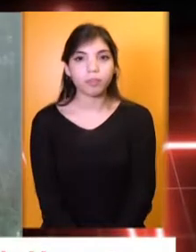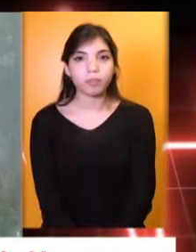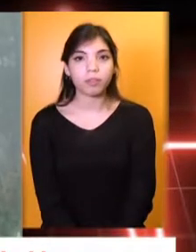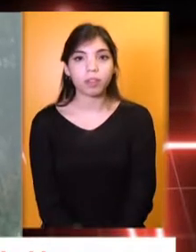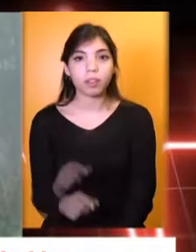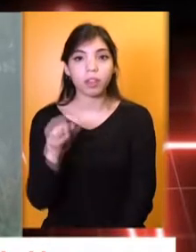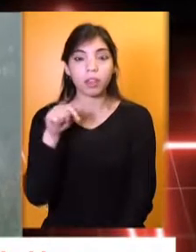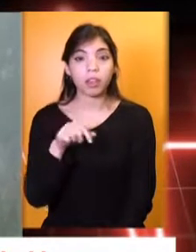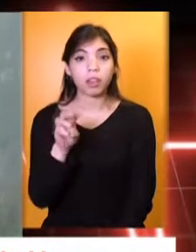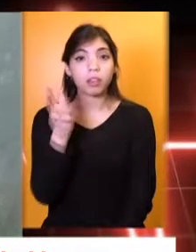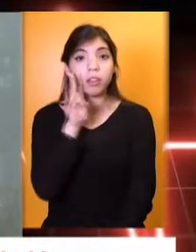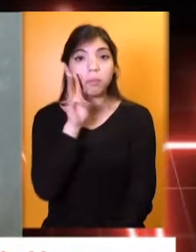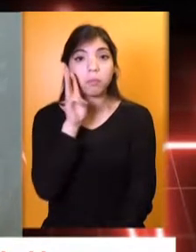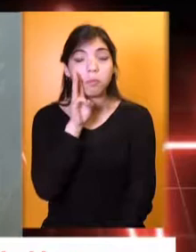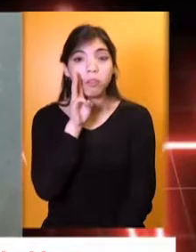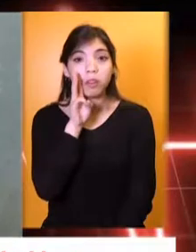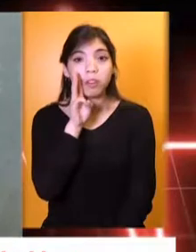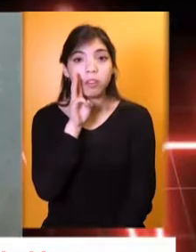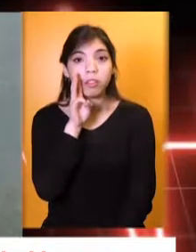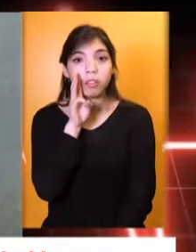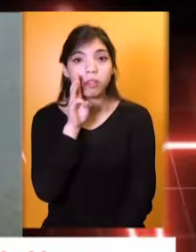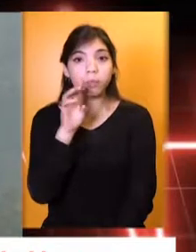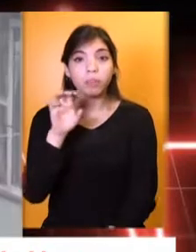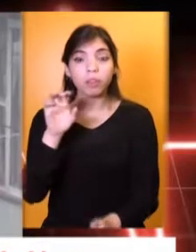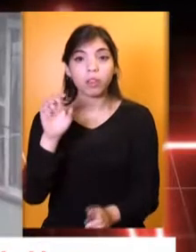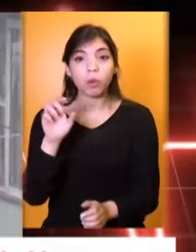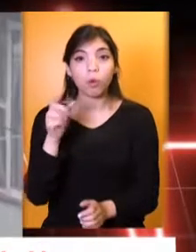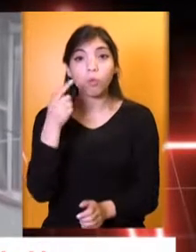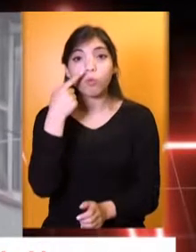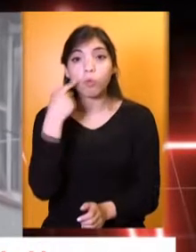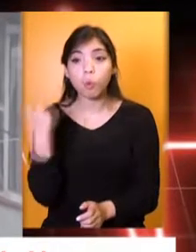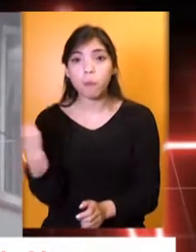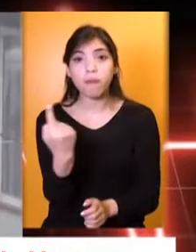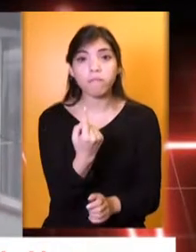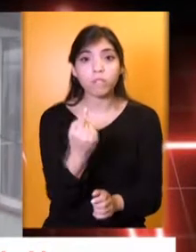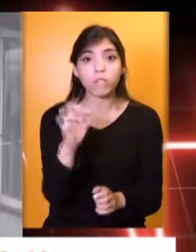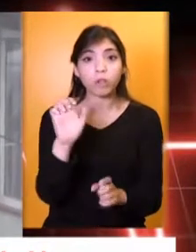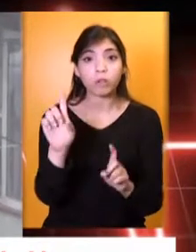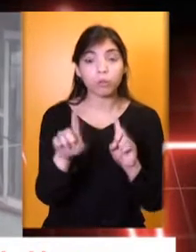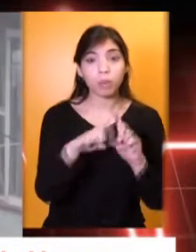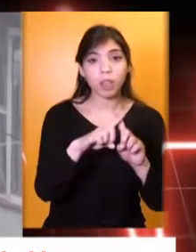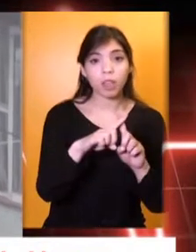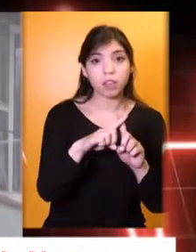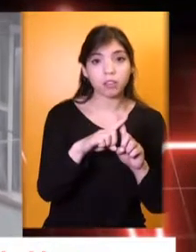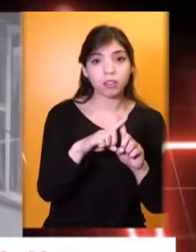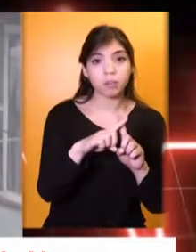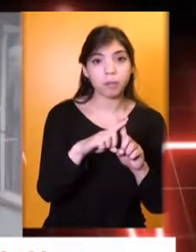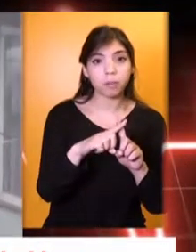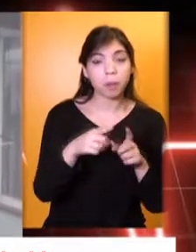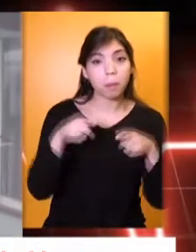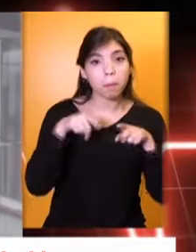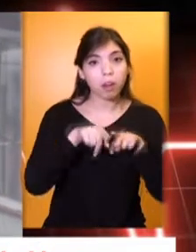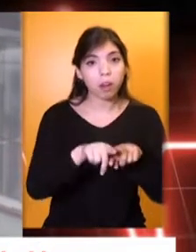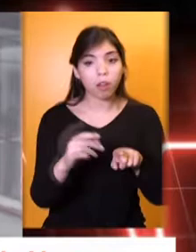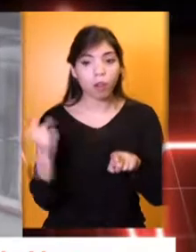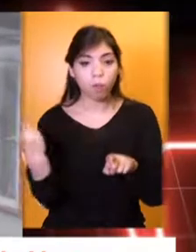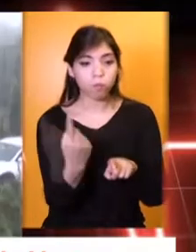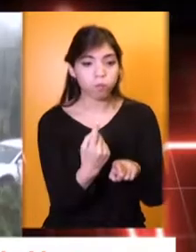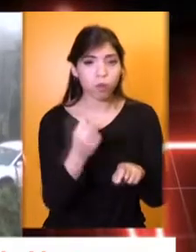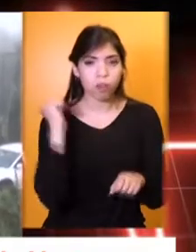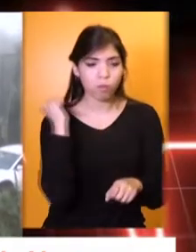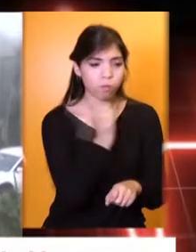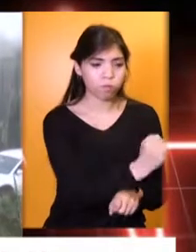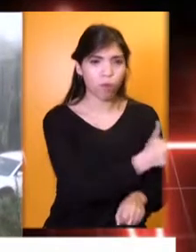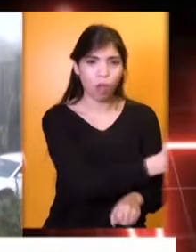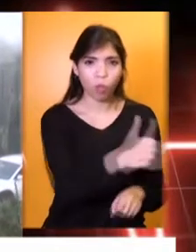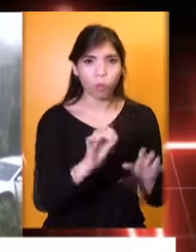La madrugada de este martes, un sujeto llegó al domicilio de su expareja y con un arma blanca atacó a toda la familia. Producto de la agresión, fallecieron